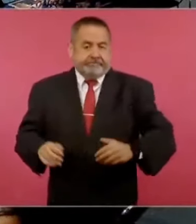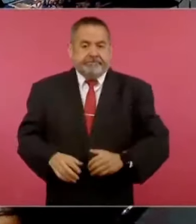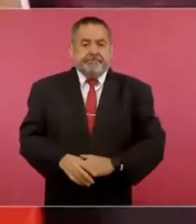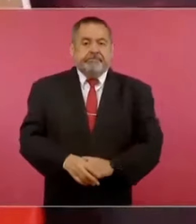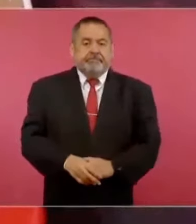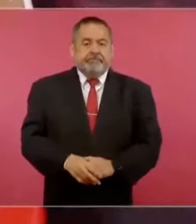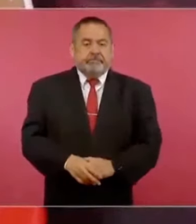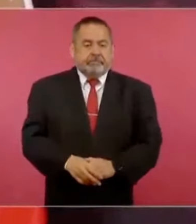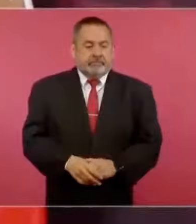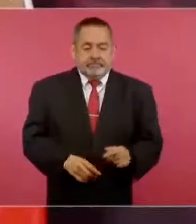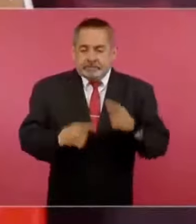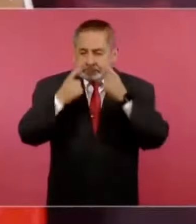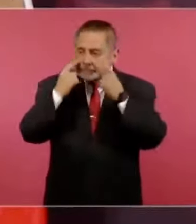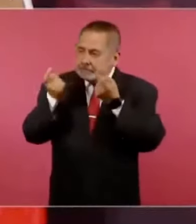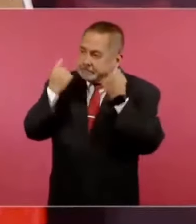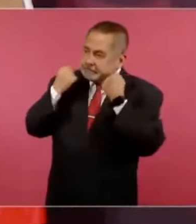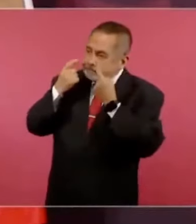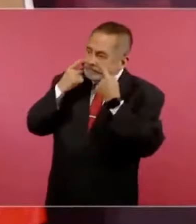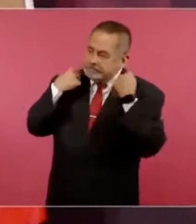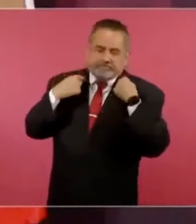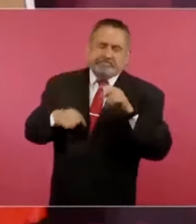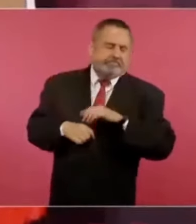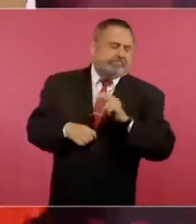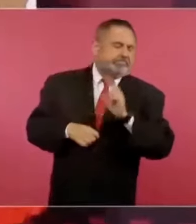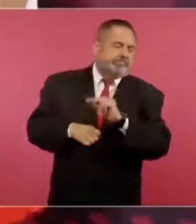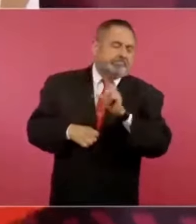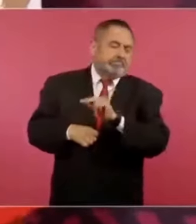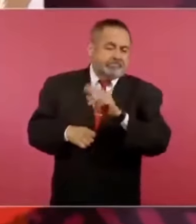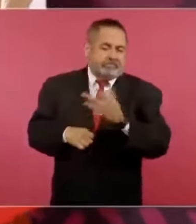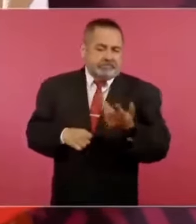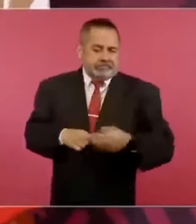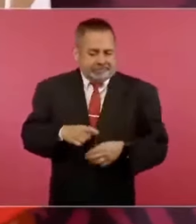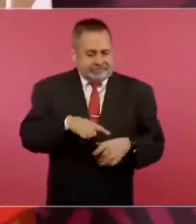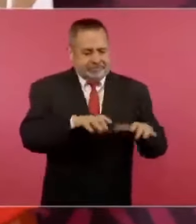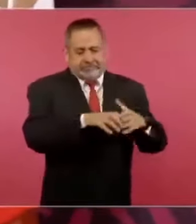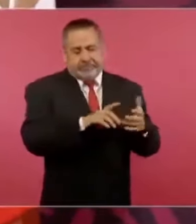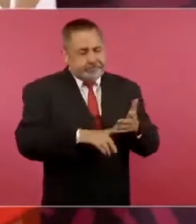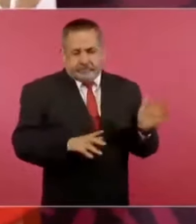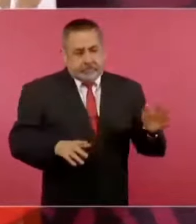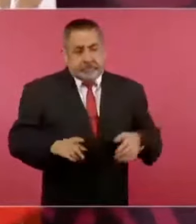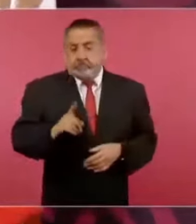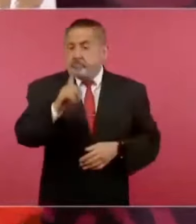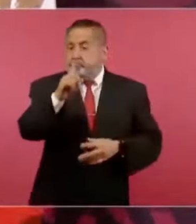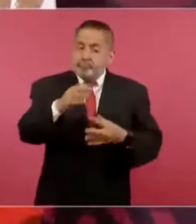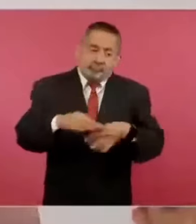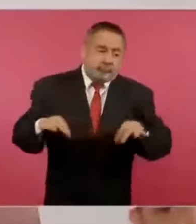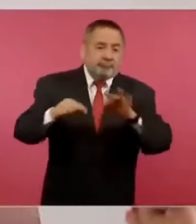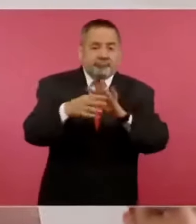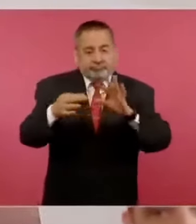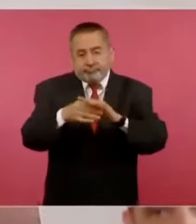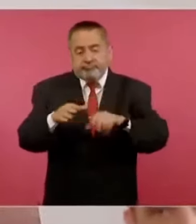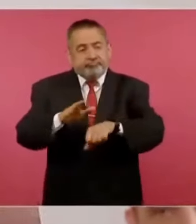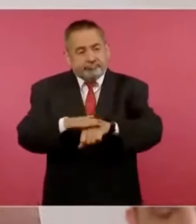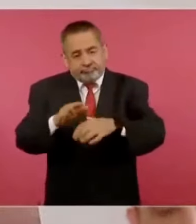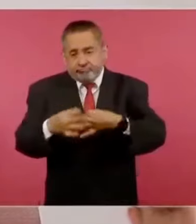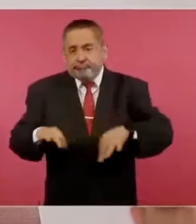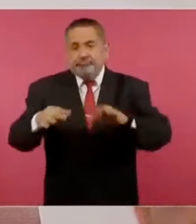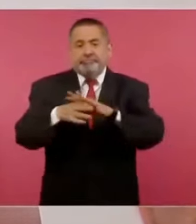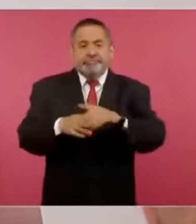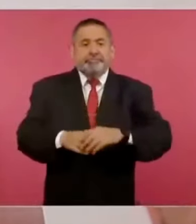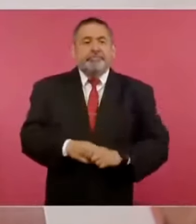O les entra por un oído y les sale por otro, a los conservadores. Pero es importantísimo